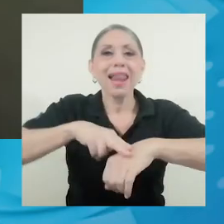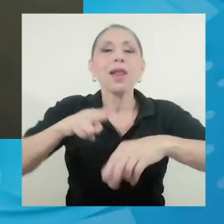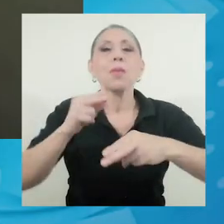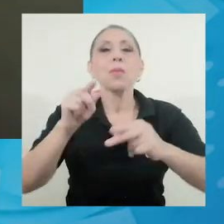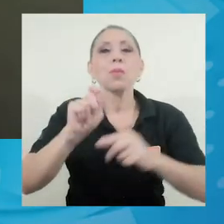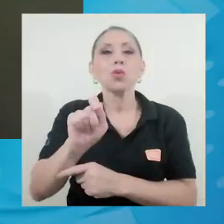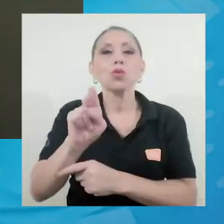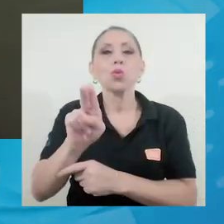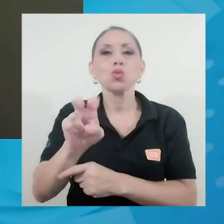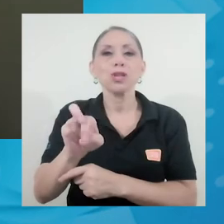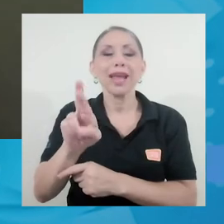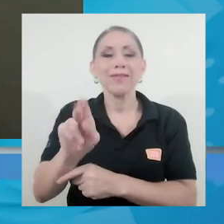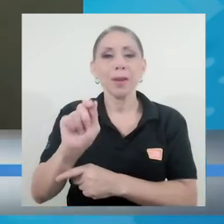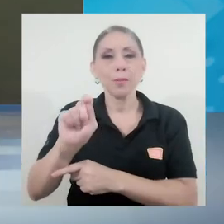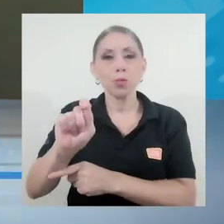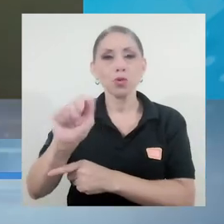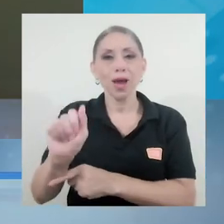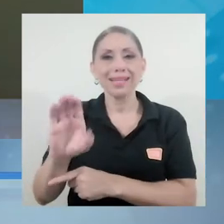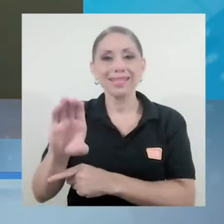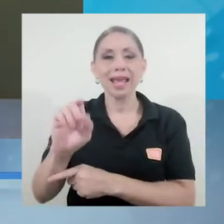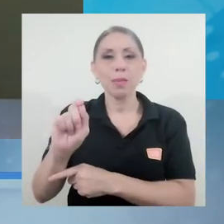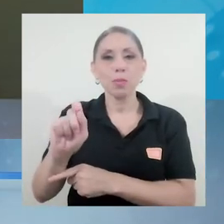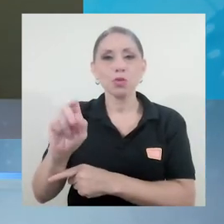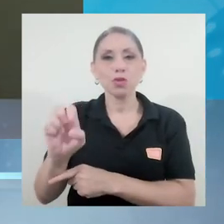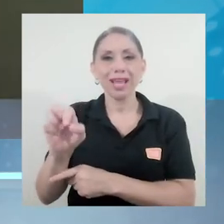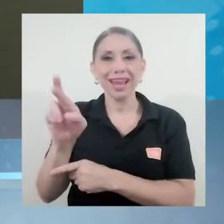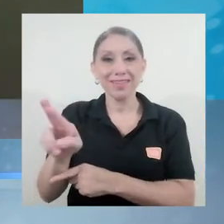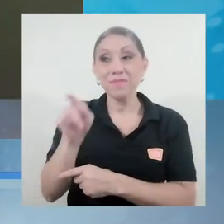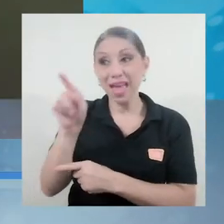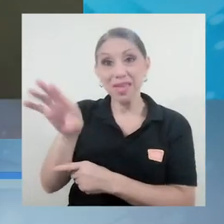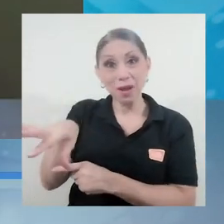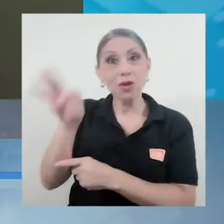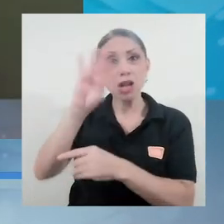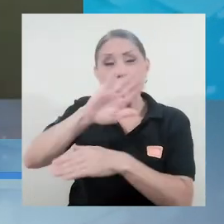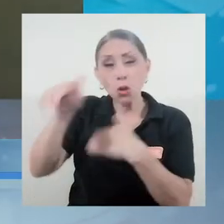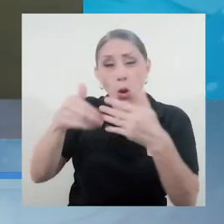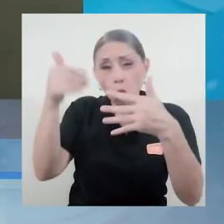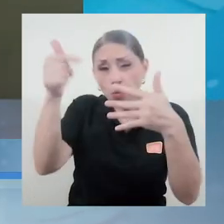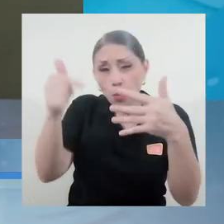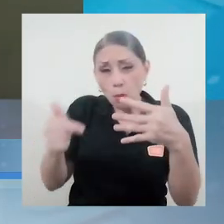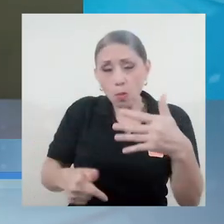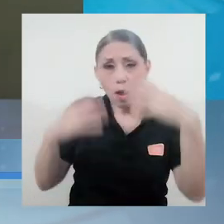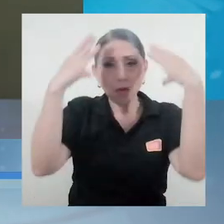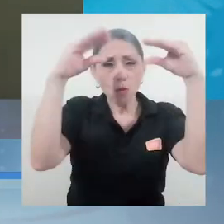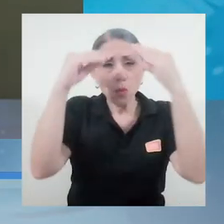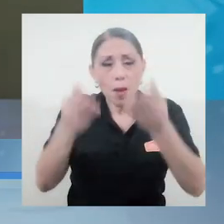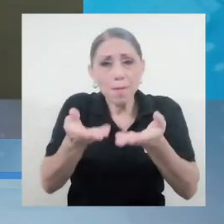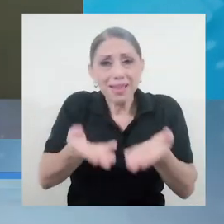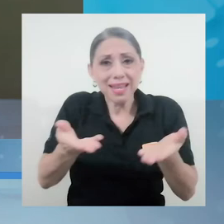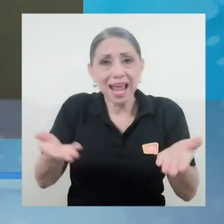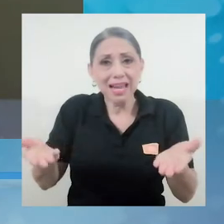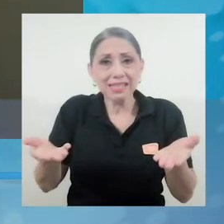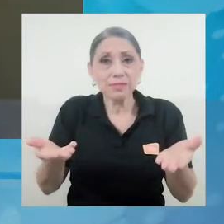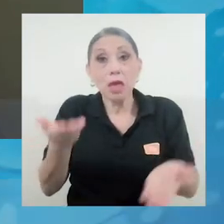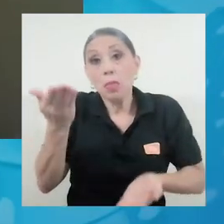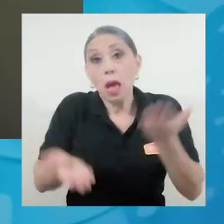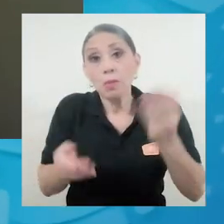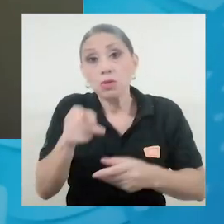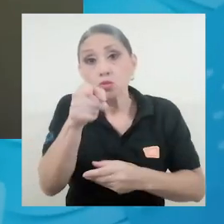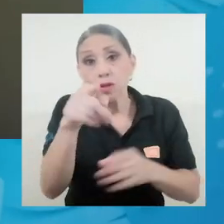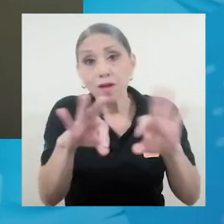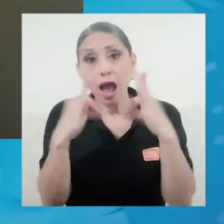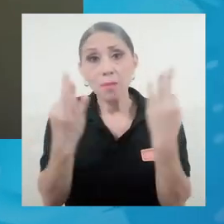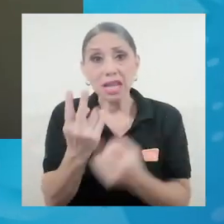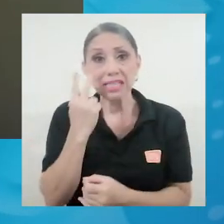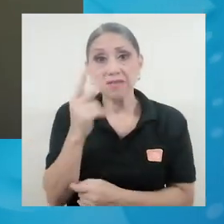galardonambiental.ucr.ac.cr. Ahí van a encontrar los manuales de todas las categorías, igualmente materiales, a pesar de que la familia que puede estar viendo esto y